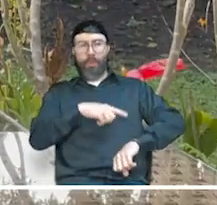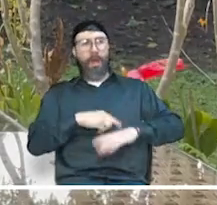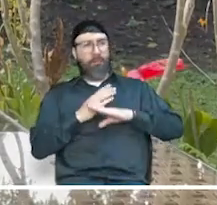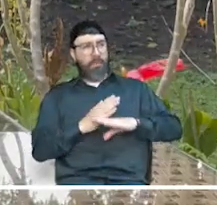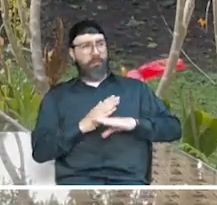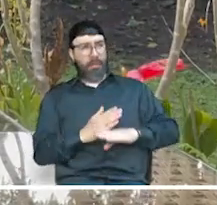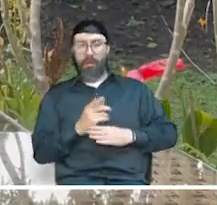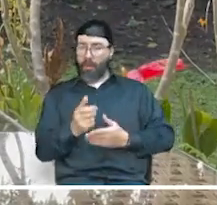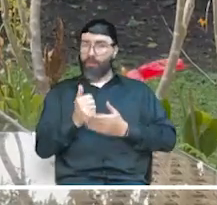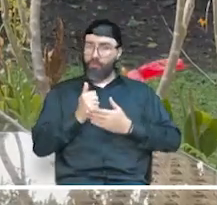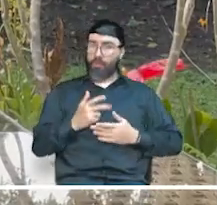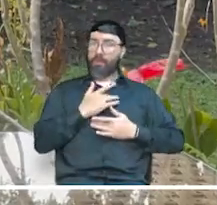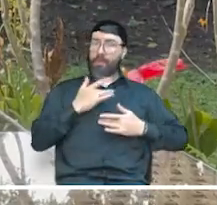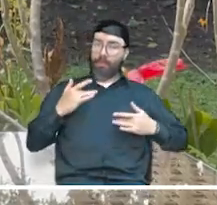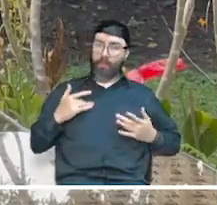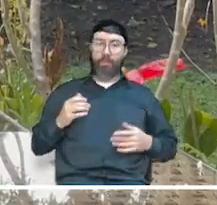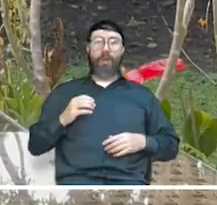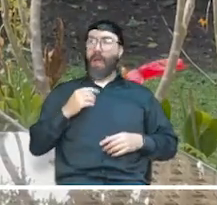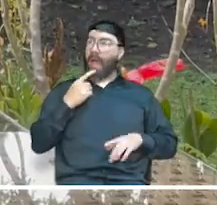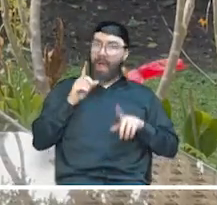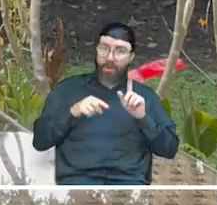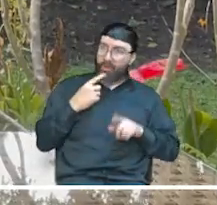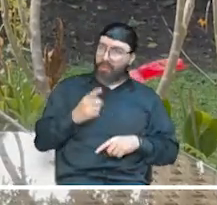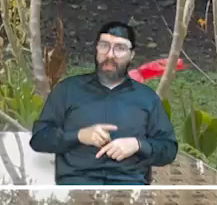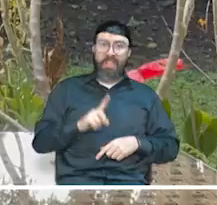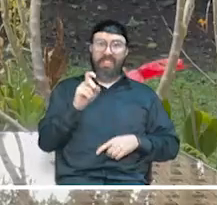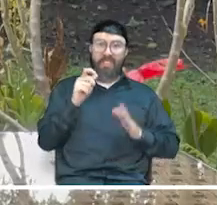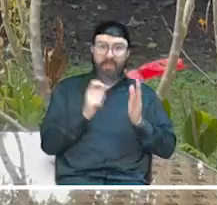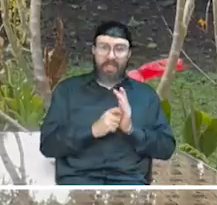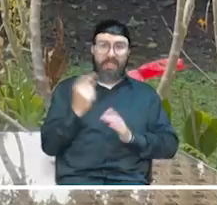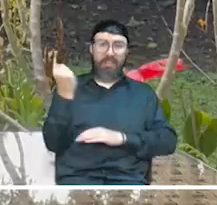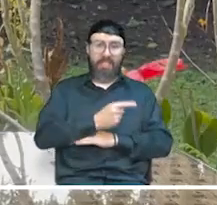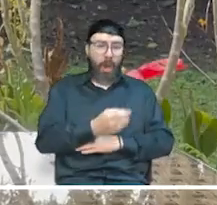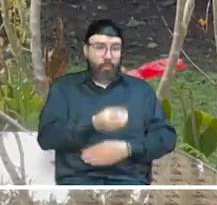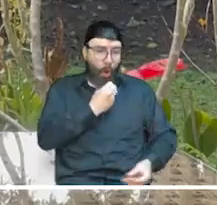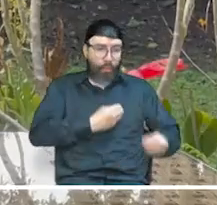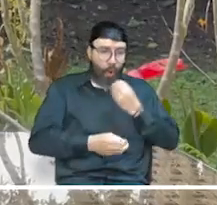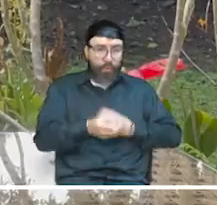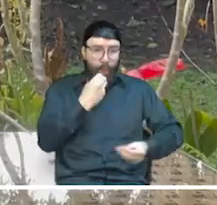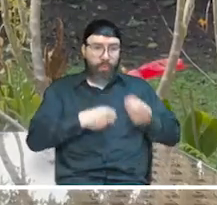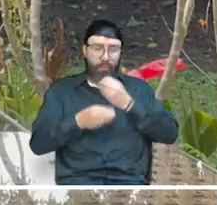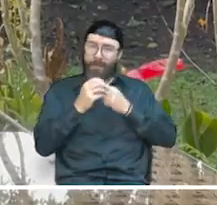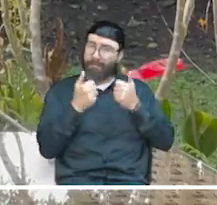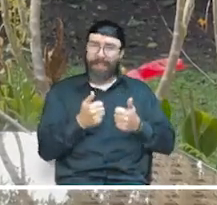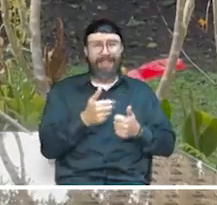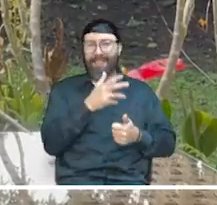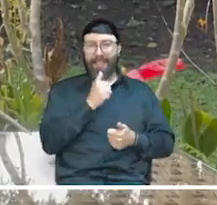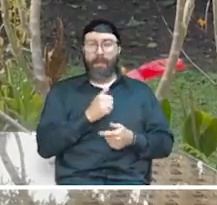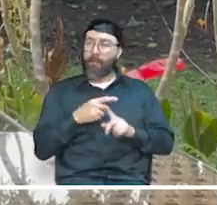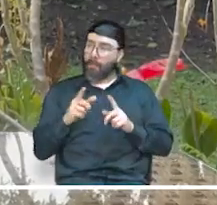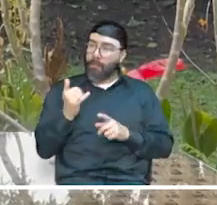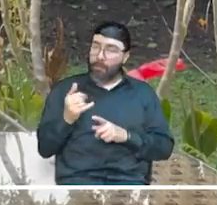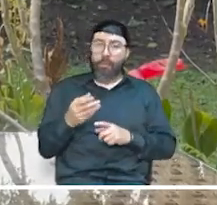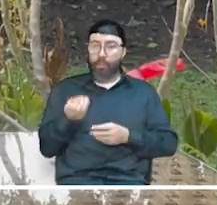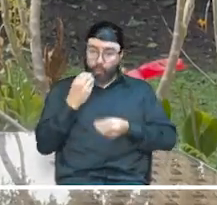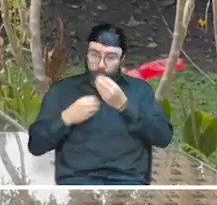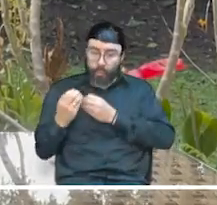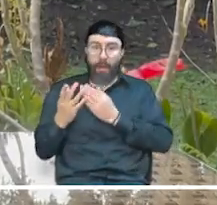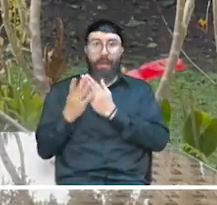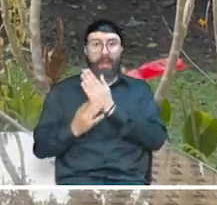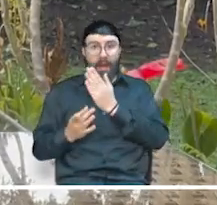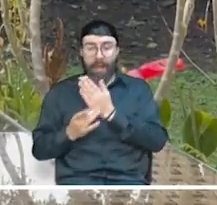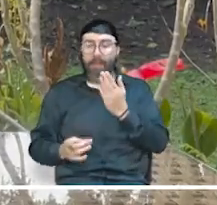la salud, que comer 6 veces al día no es lo adecuado, pues en el consumo de grasas también